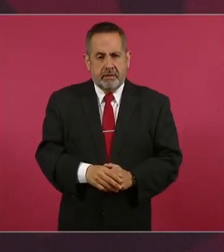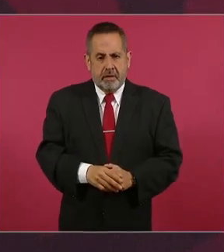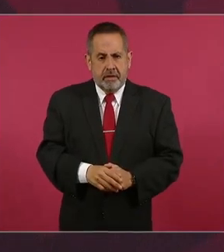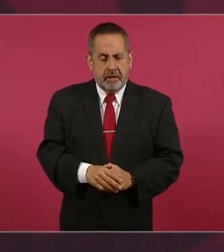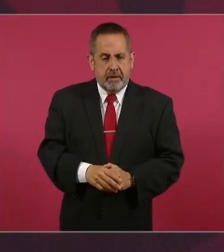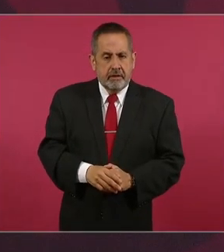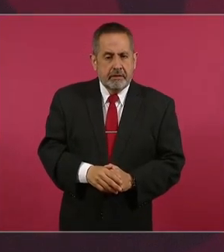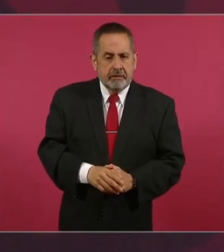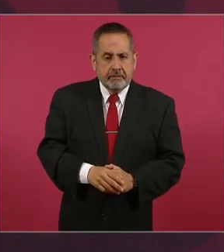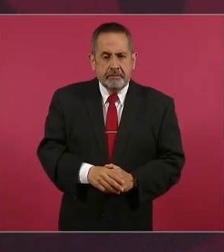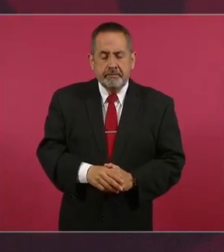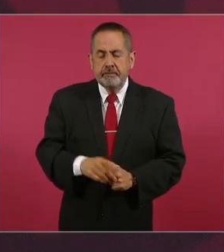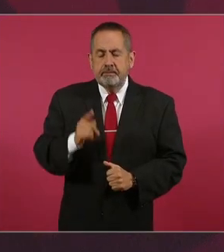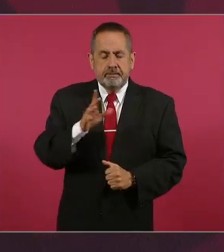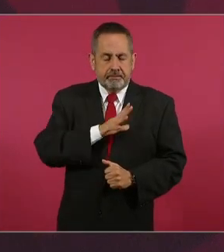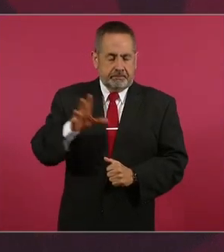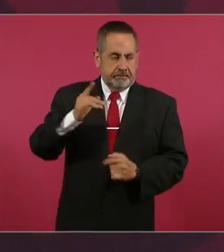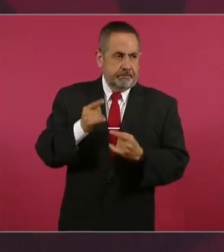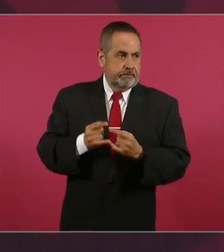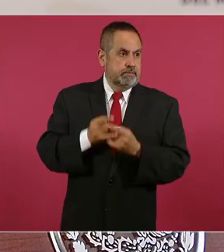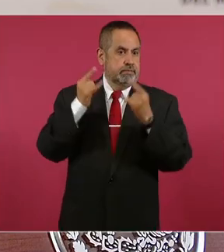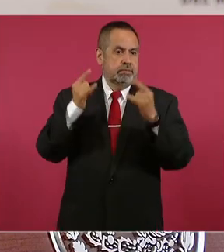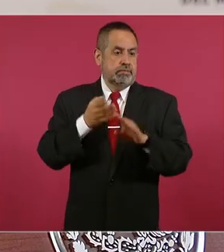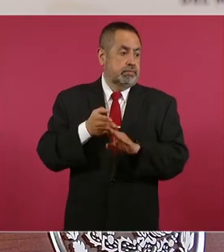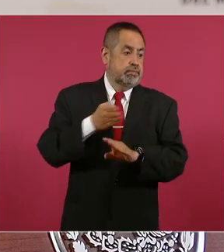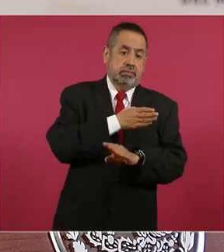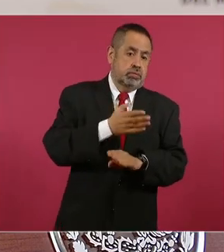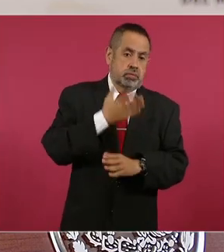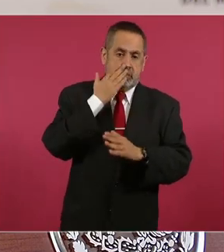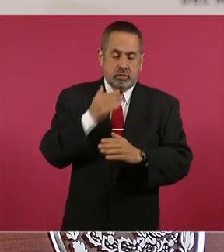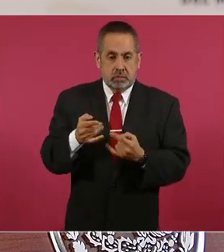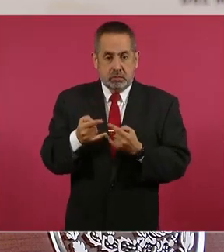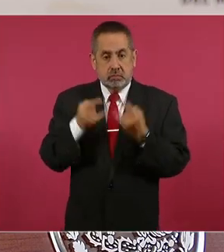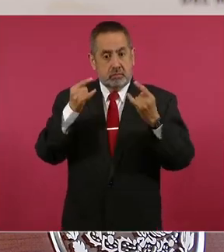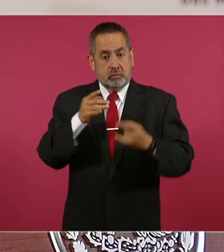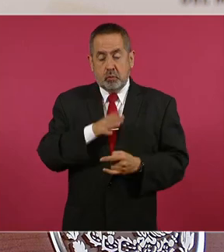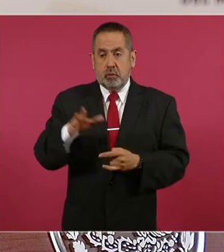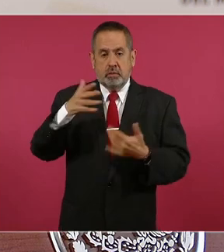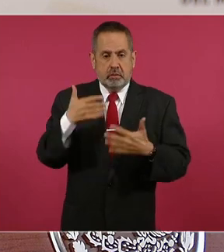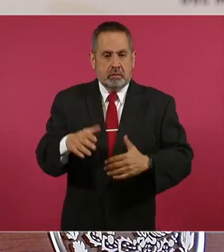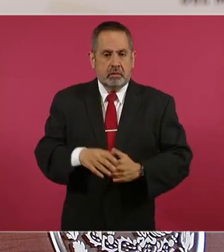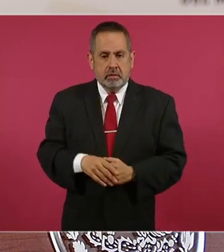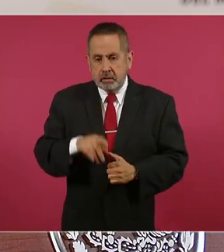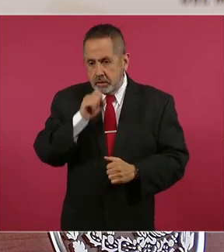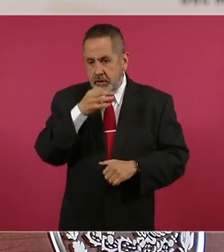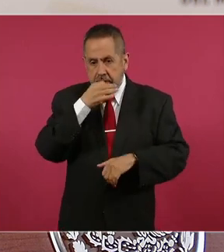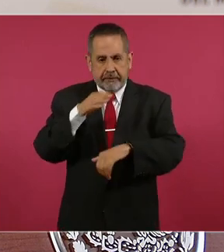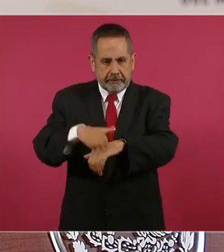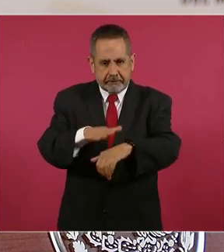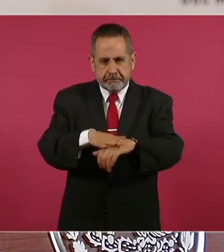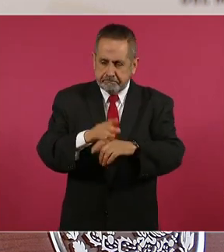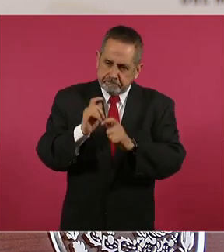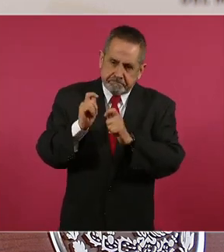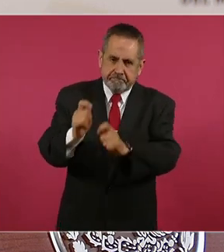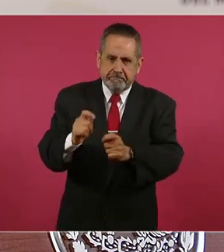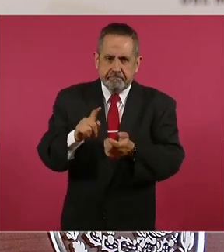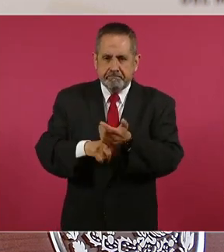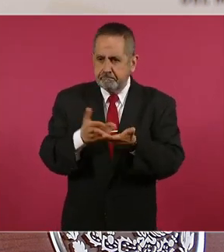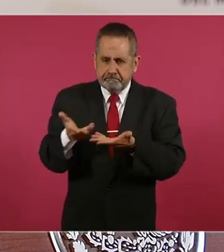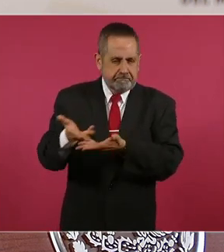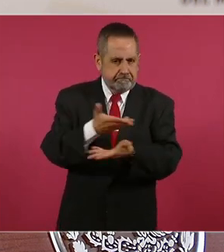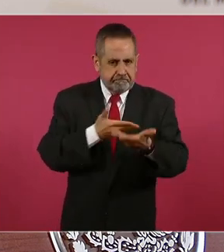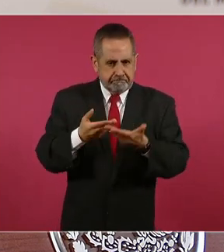pues excepcional, histórico, también para aquí